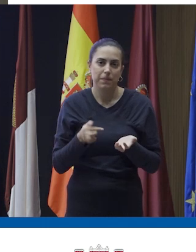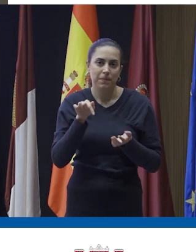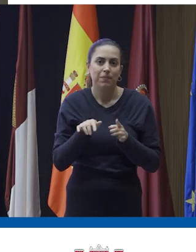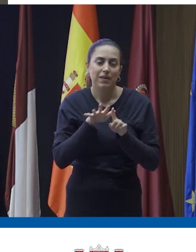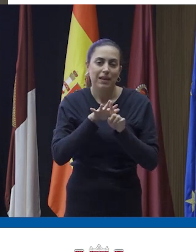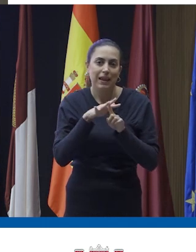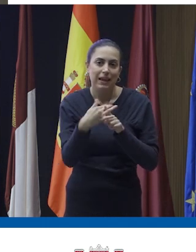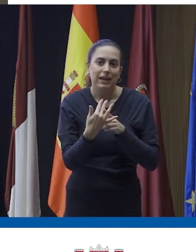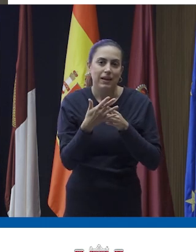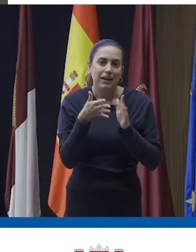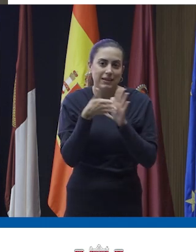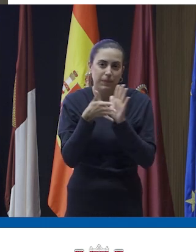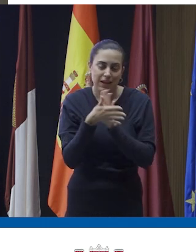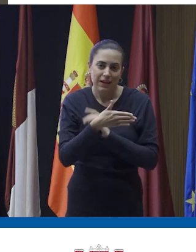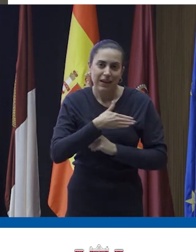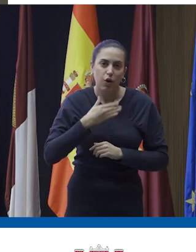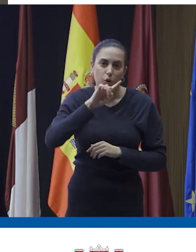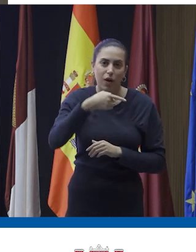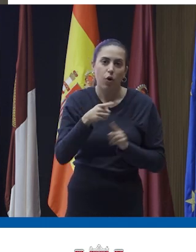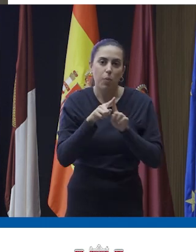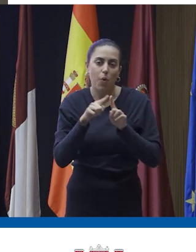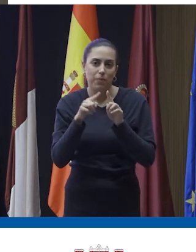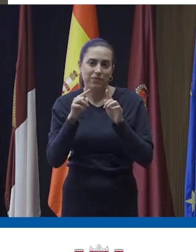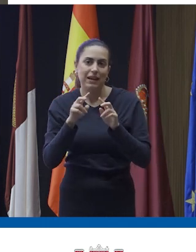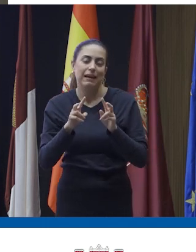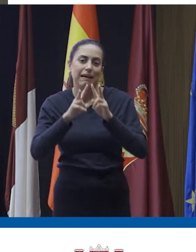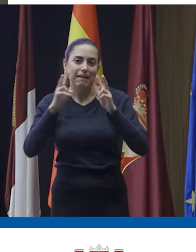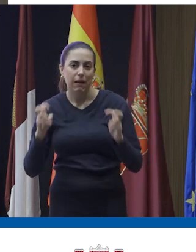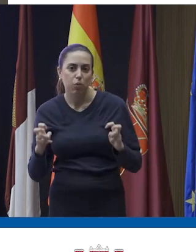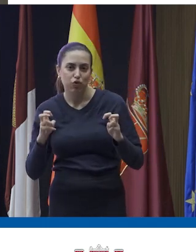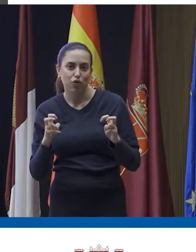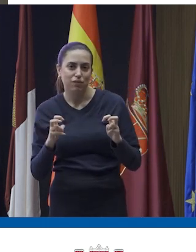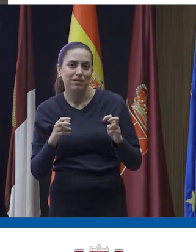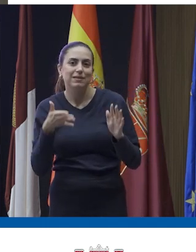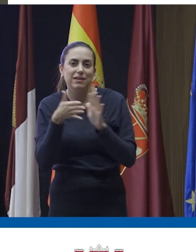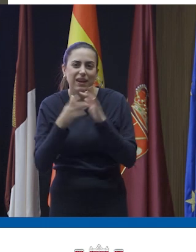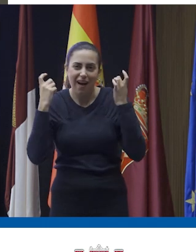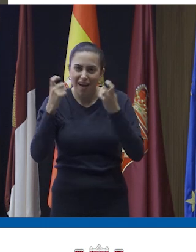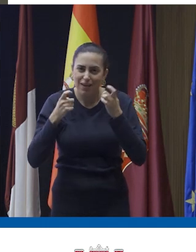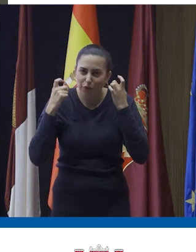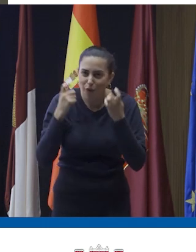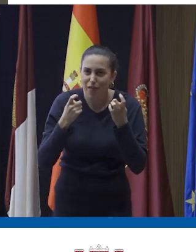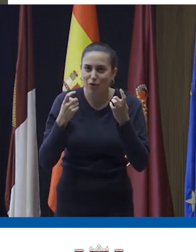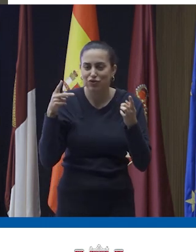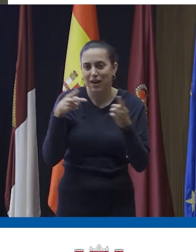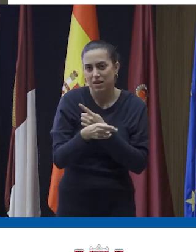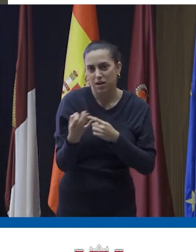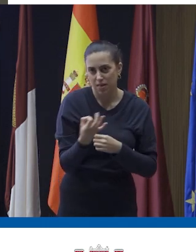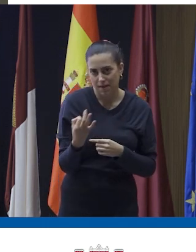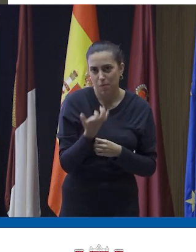que la actividad quirúrgica después hay que hacer un reposo relativo, que ya he dicho, no hacer esfuerzos, levantar peso ni movimientos bruscos de